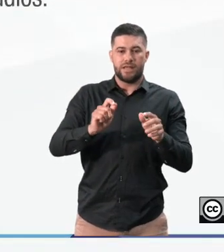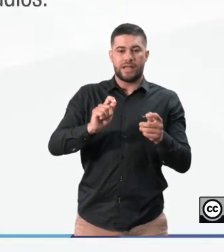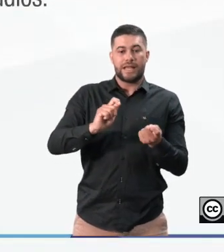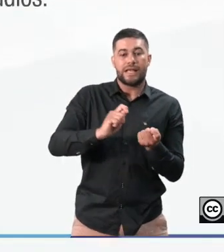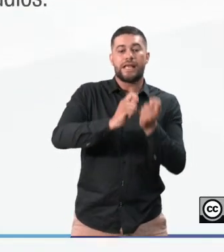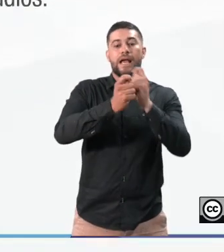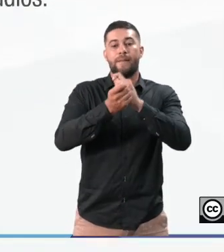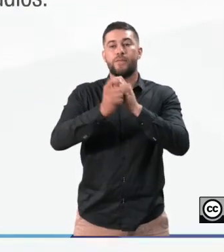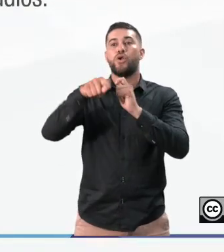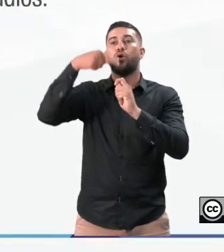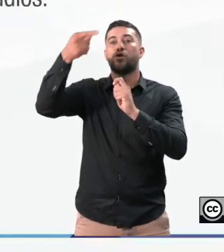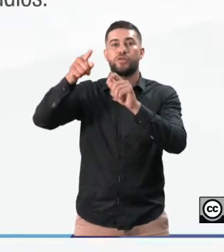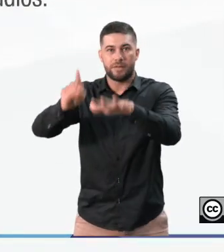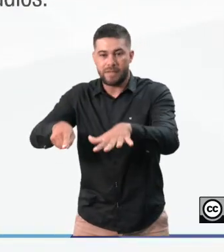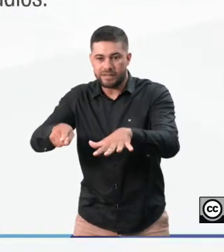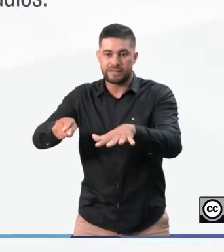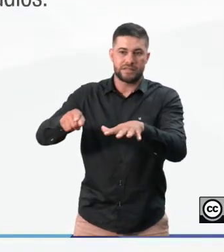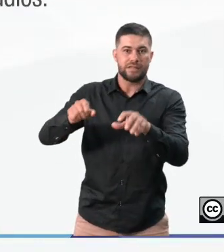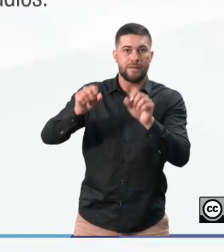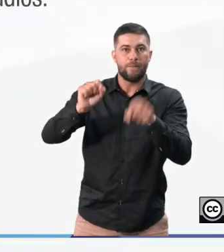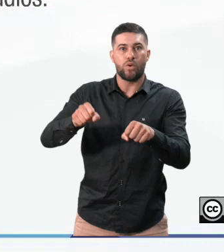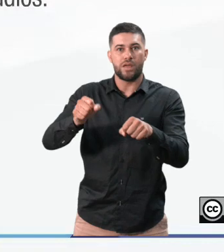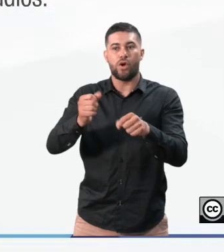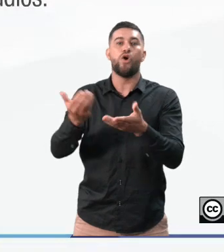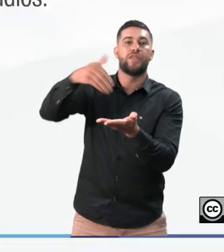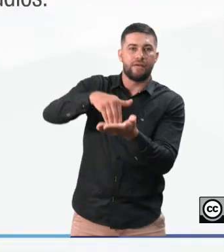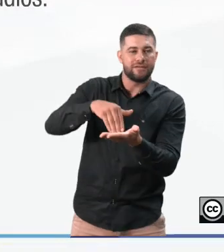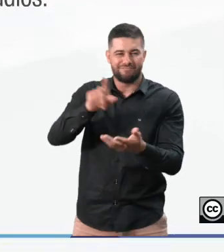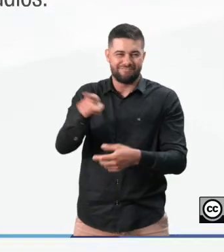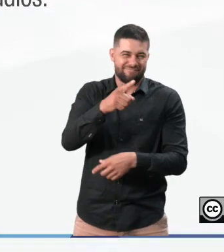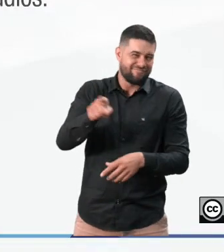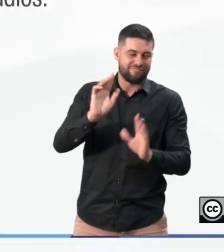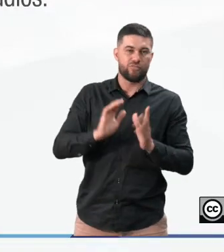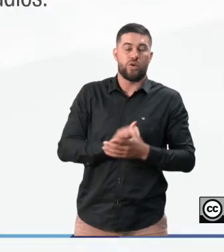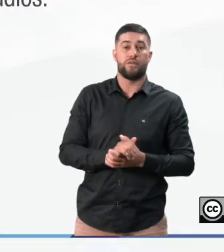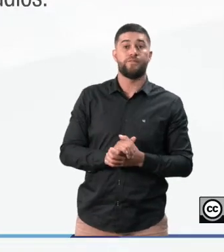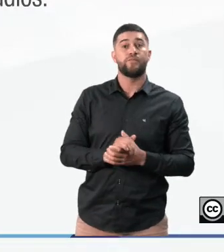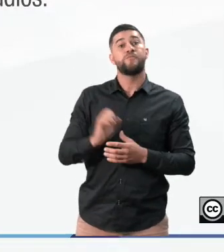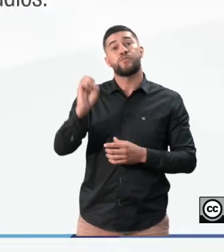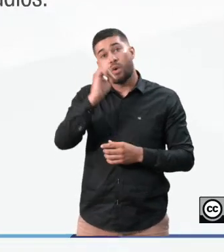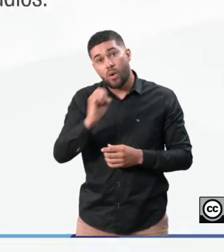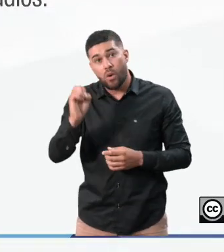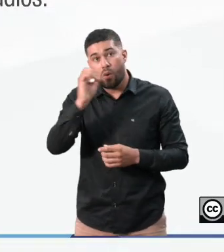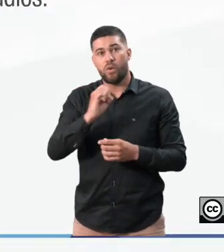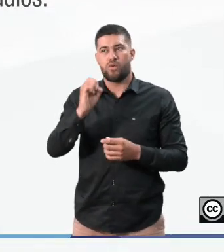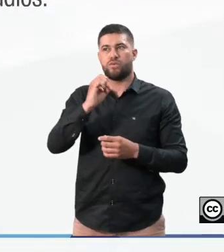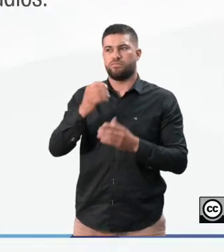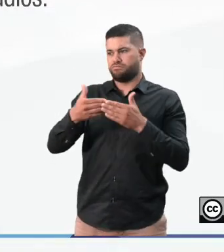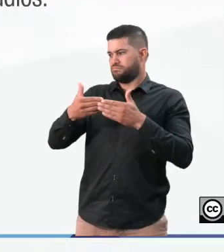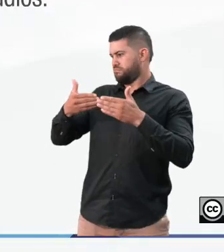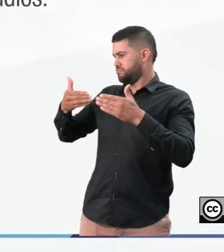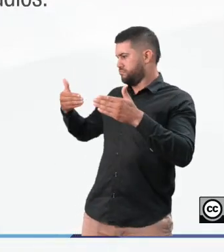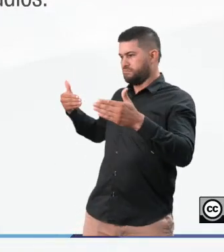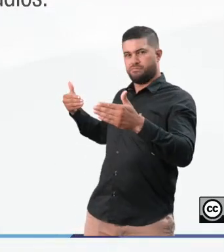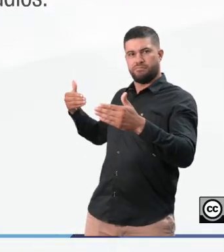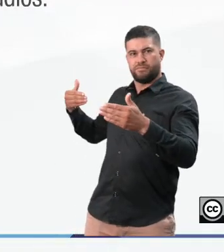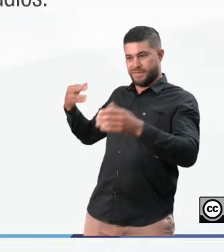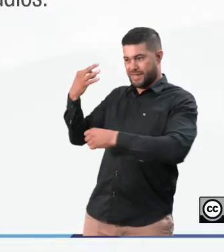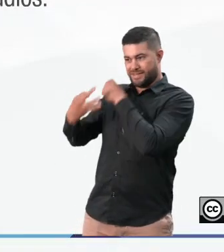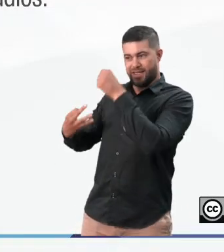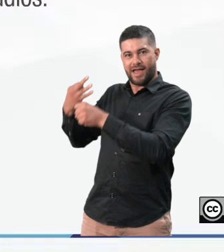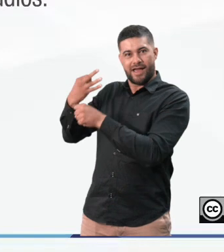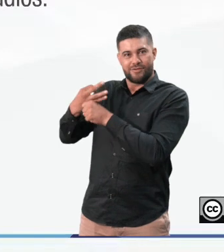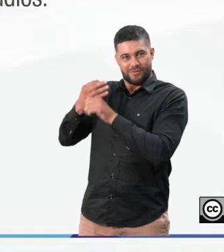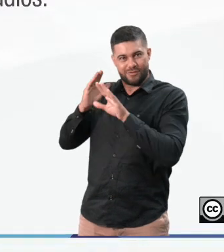En cuanto a la matrícula, está la financiera y la académica, y en este caso es importante que lo tengan en cuenta, ya que un